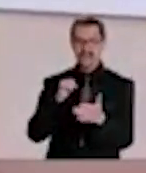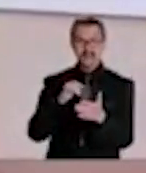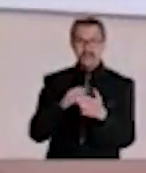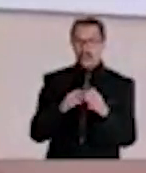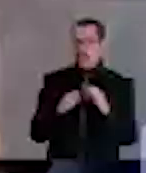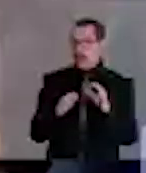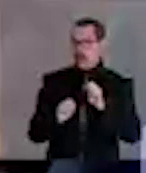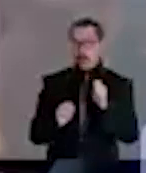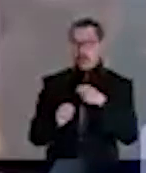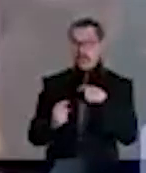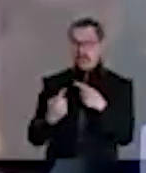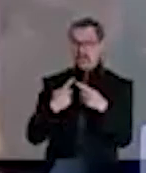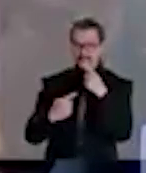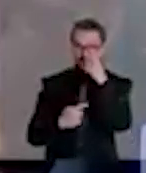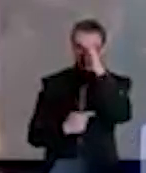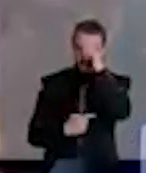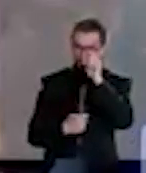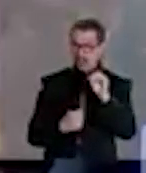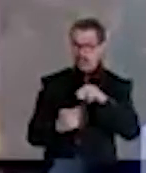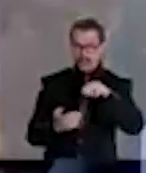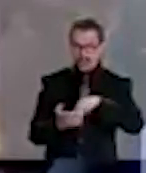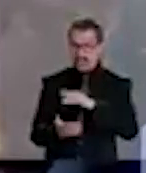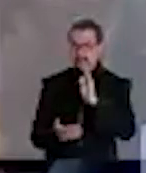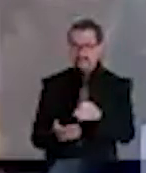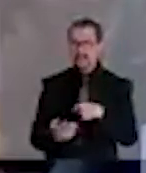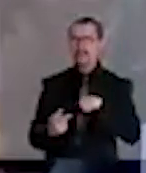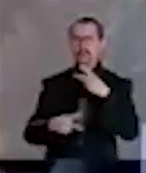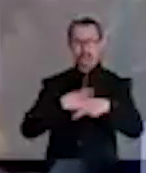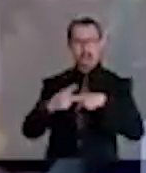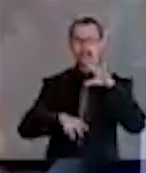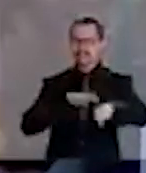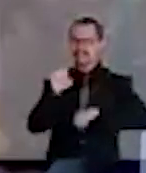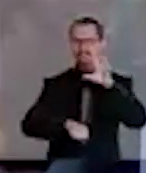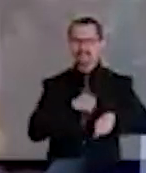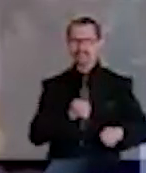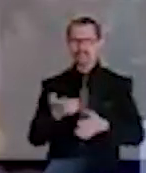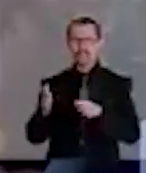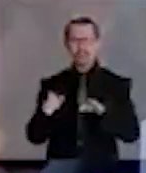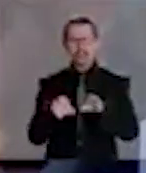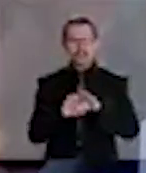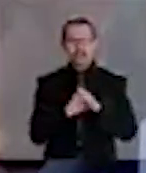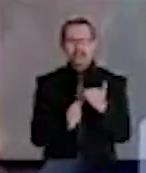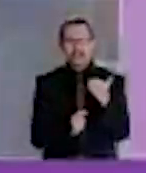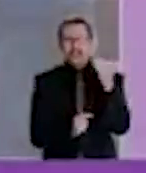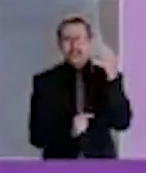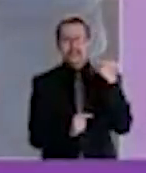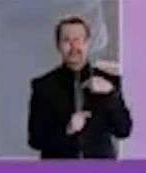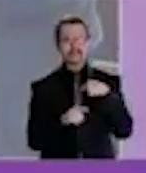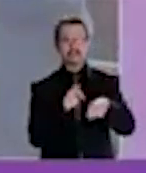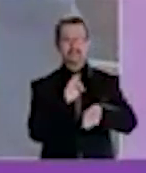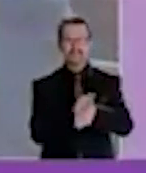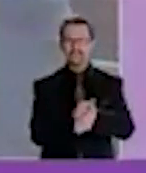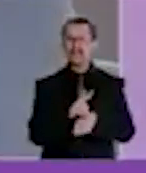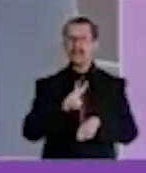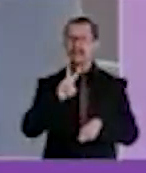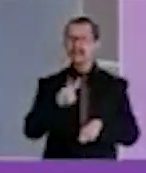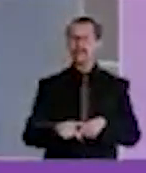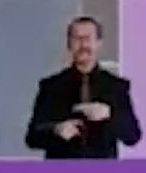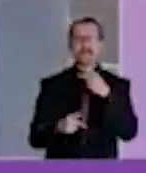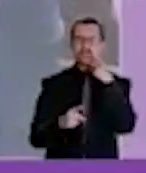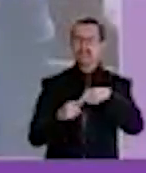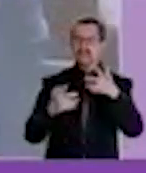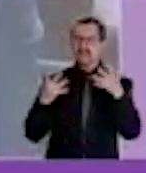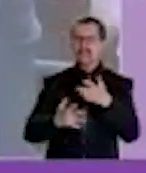como pasar de la protección al empoderamiento de sus jóvenes en la práctica explicaba yo con claridad león que lo que